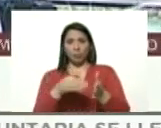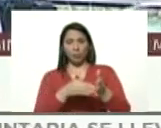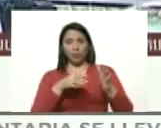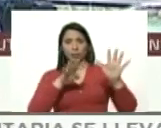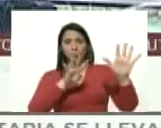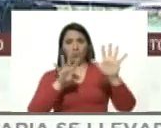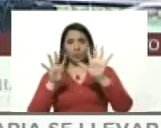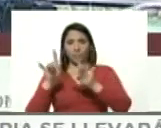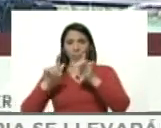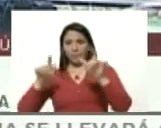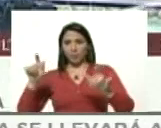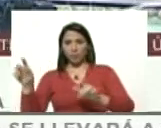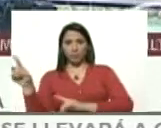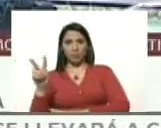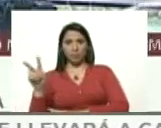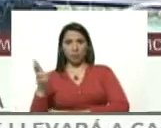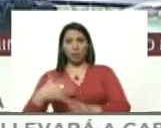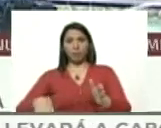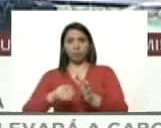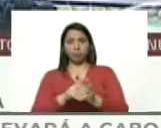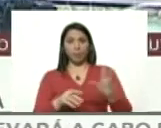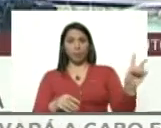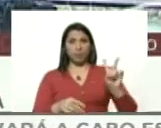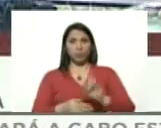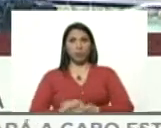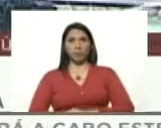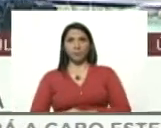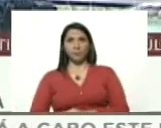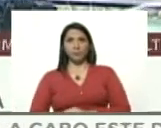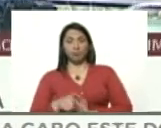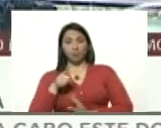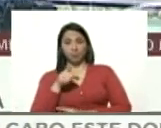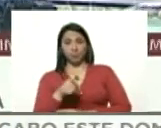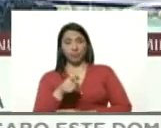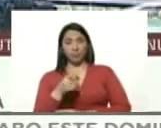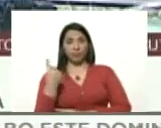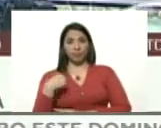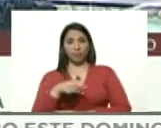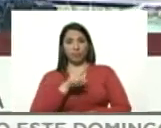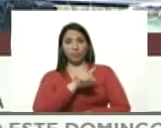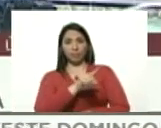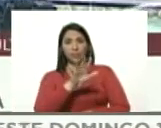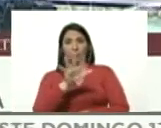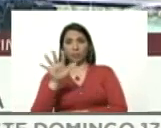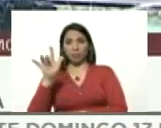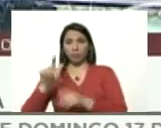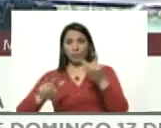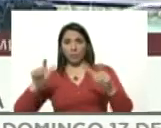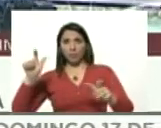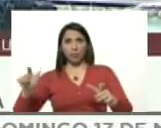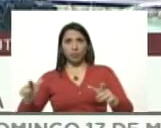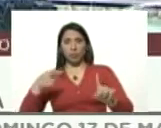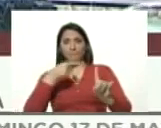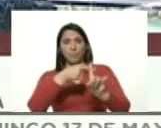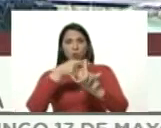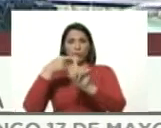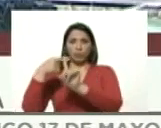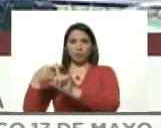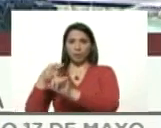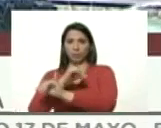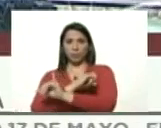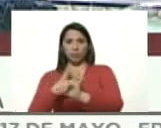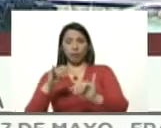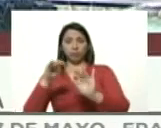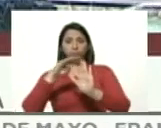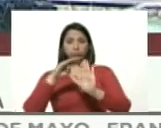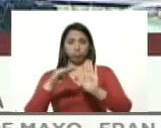41.099 connacionales. Y de esos tenemos 155 casos positivos ya